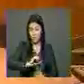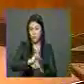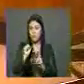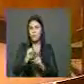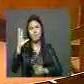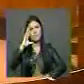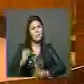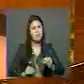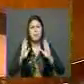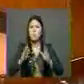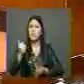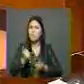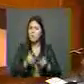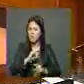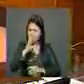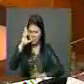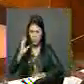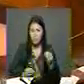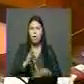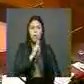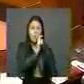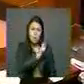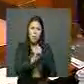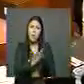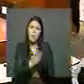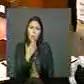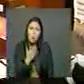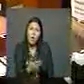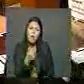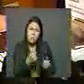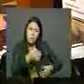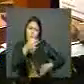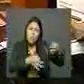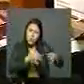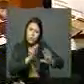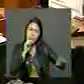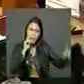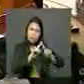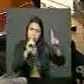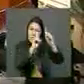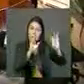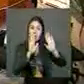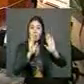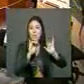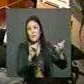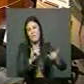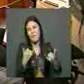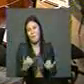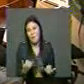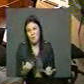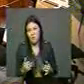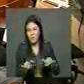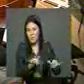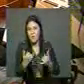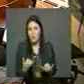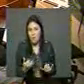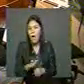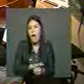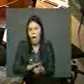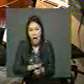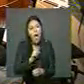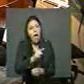desacuerdos razonables entre las personas de buena fe sobre lo que es justo en un caso concreto, como este. La postura que concibe que sí